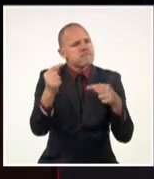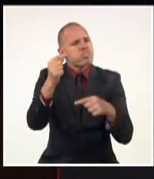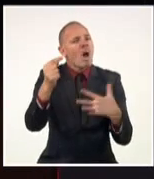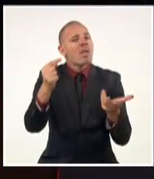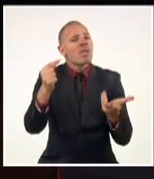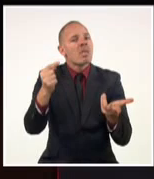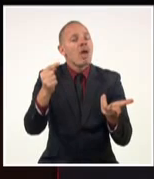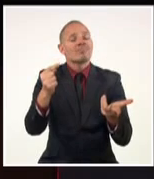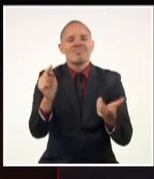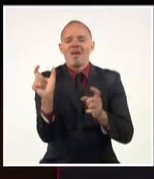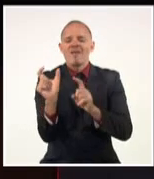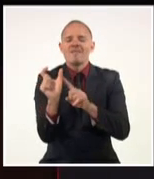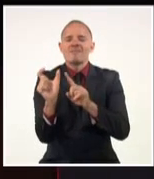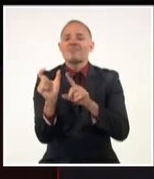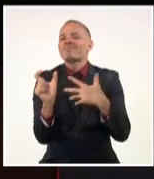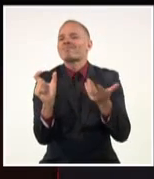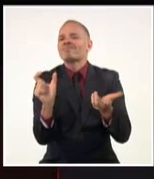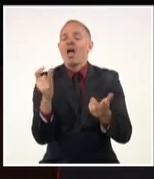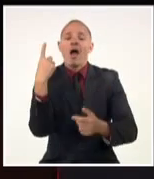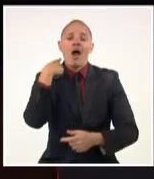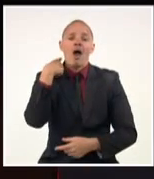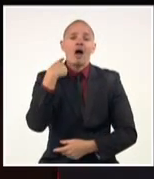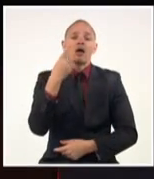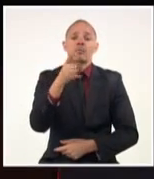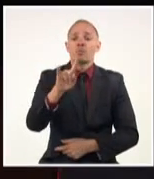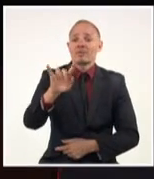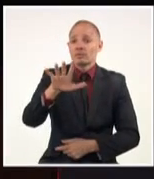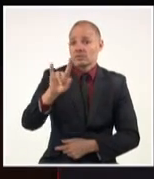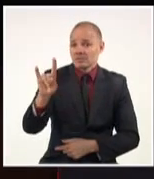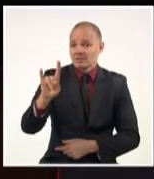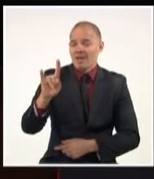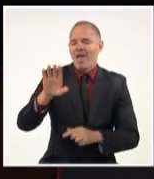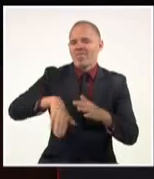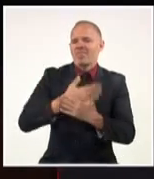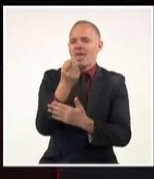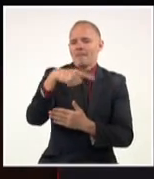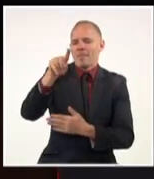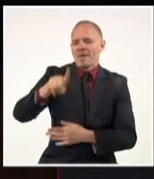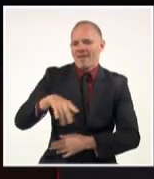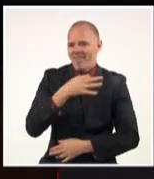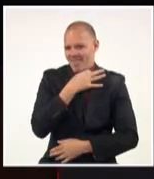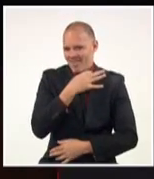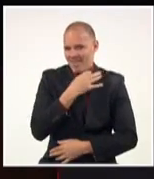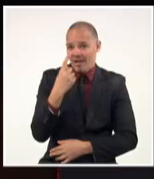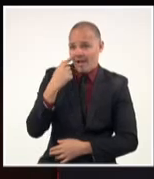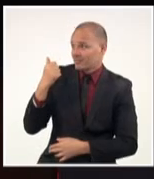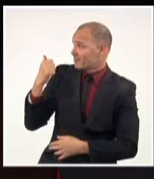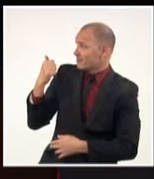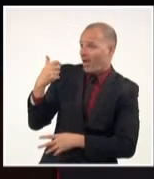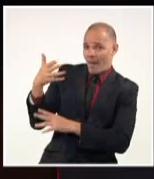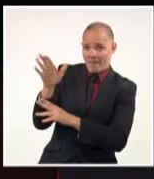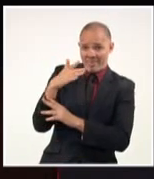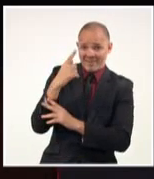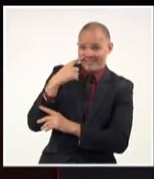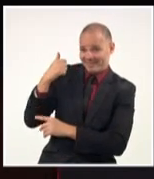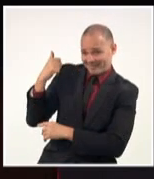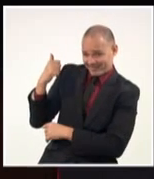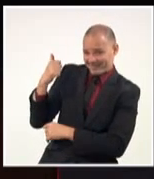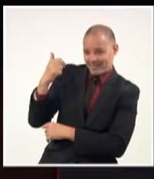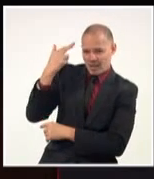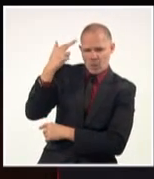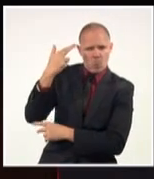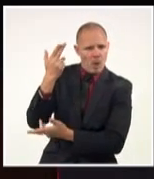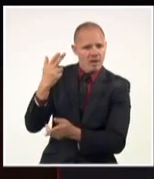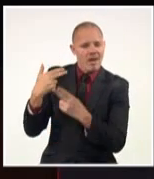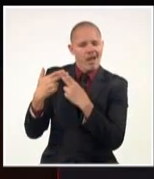de 1959. La fachada exhibiendo la estrella de Ciudad Héroe nos recuerda todo lo que sus